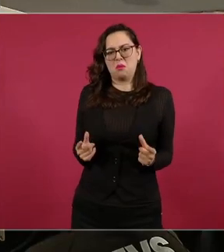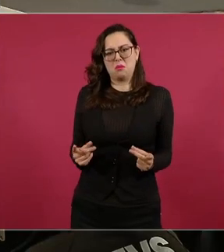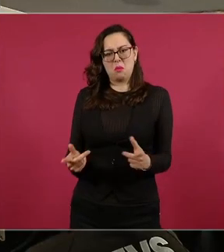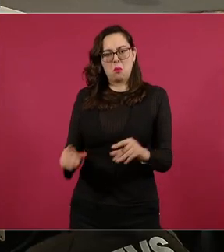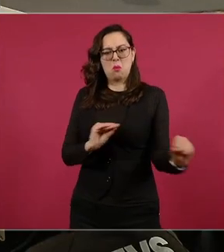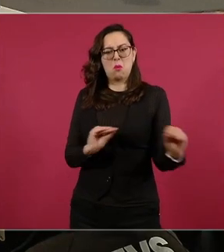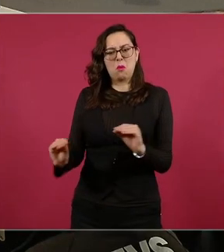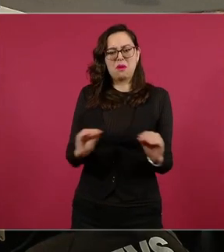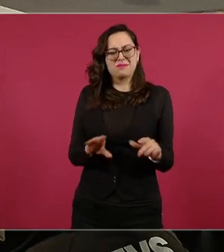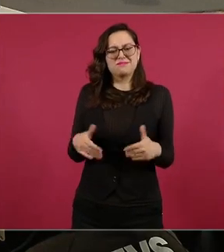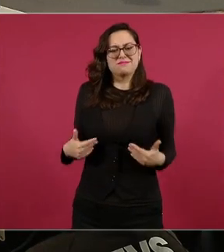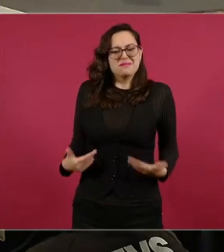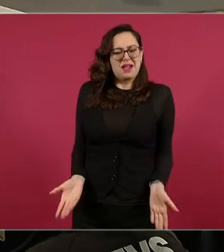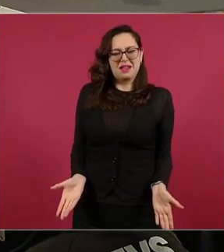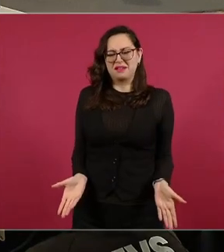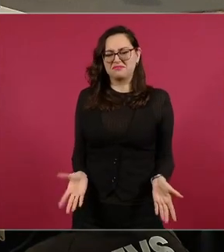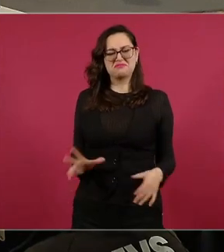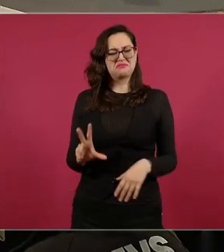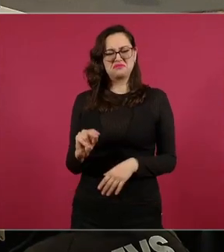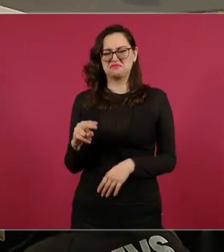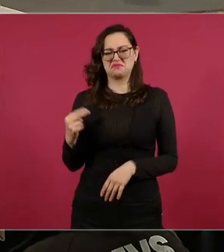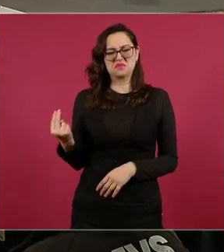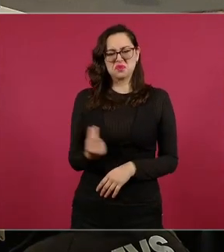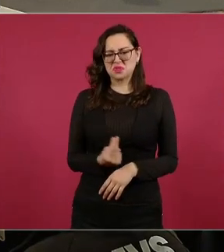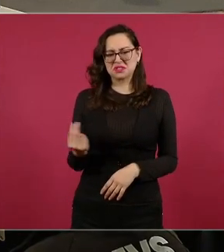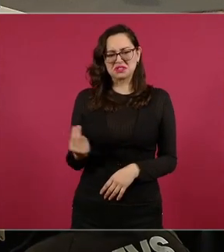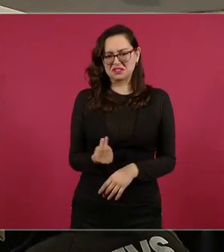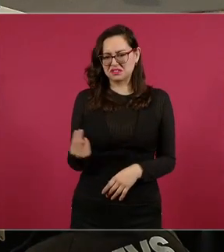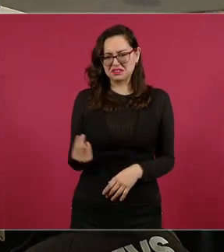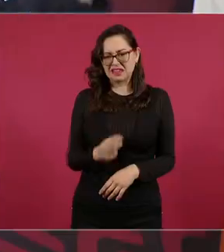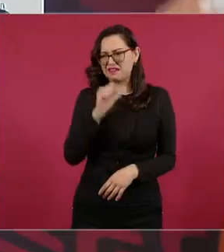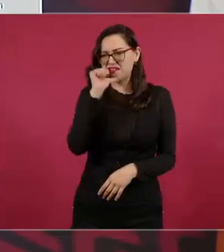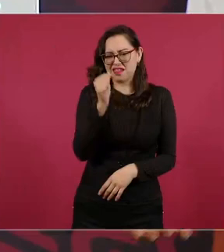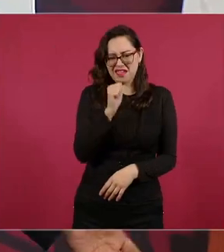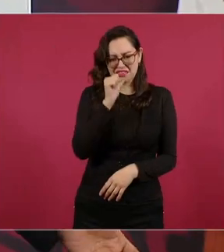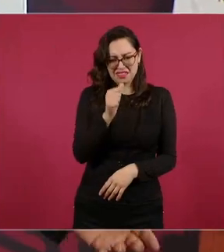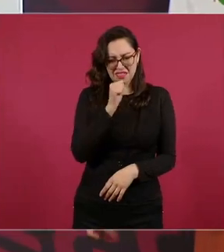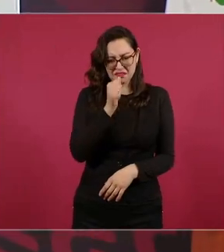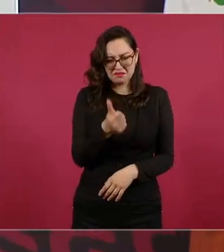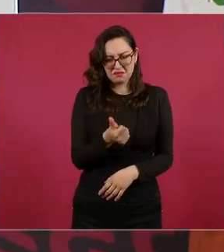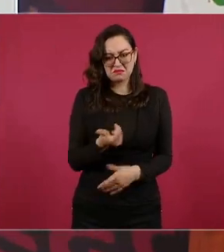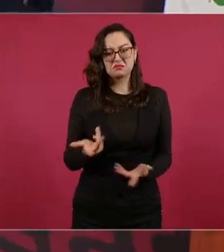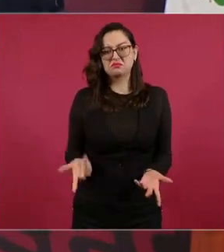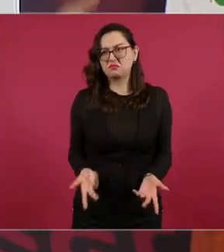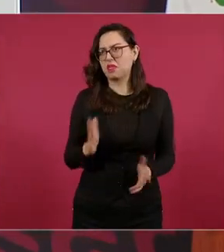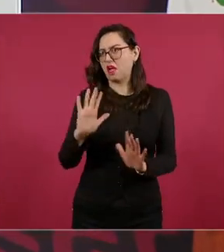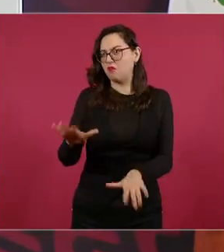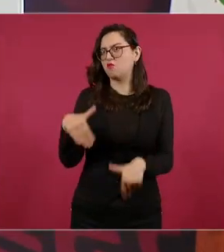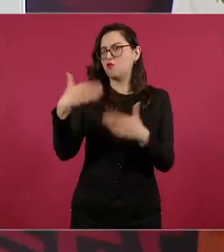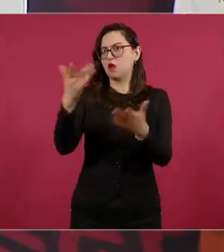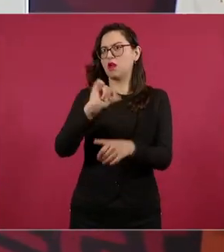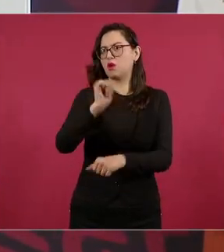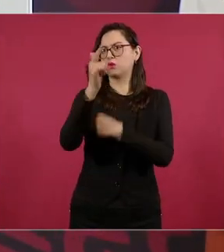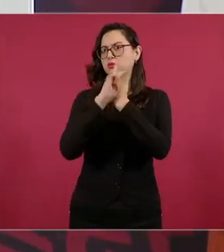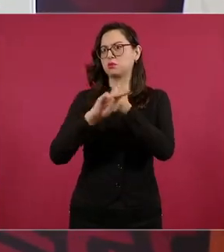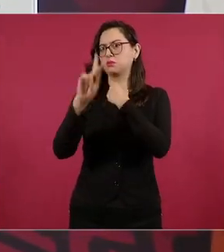porque lo que se necesitara se podía comprar en el extranjero